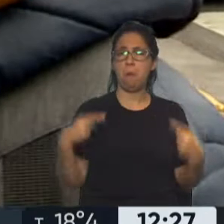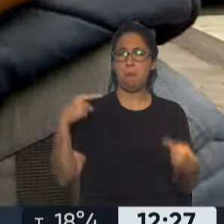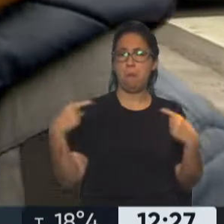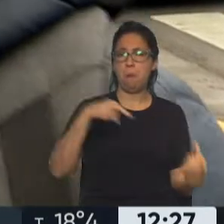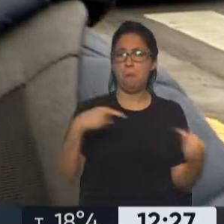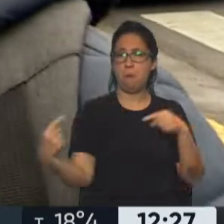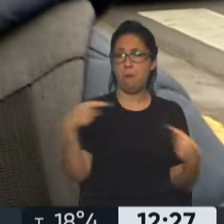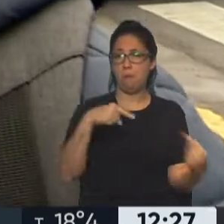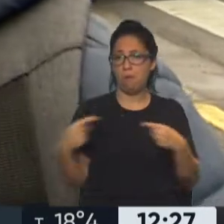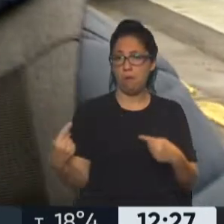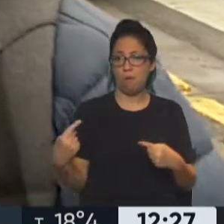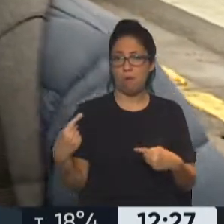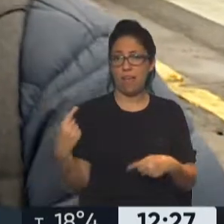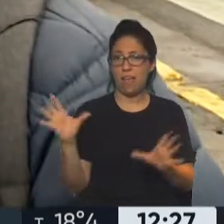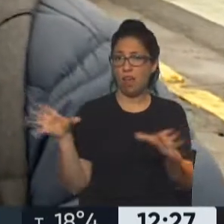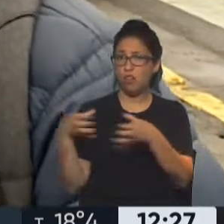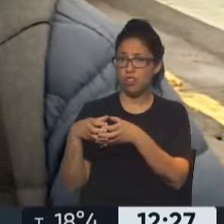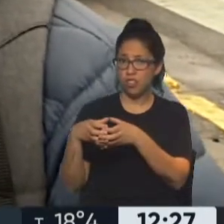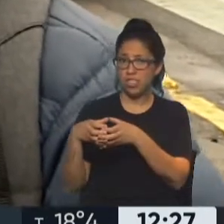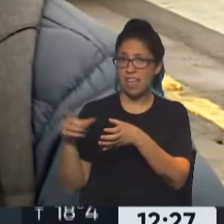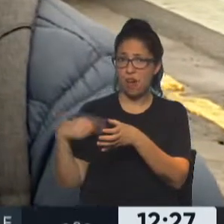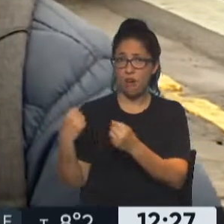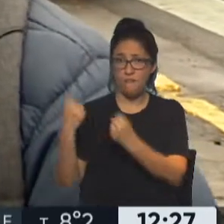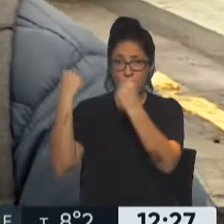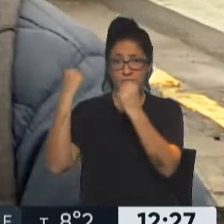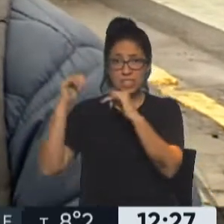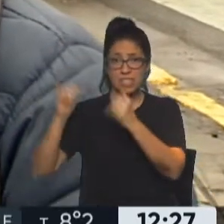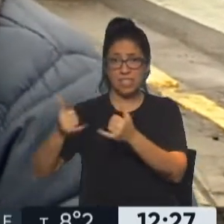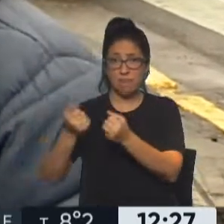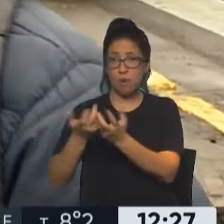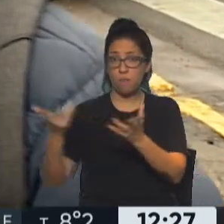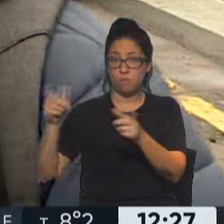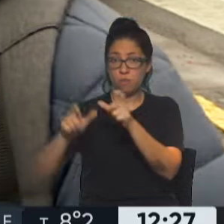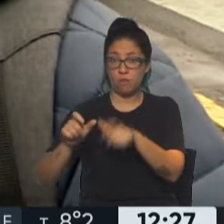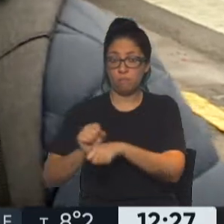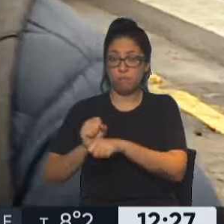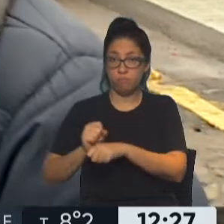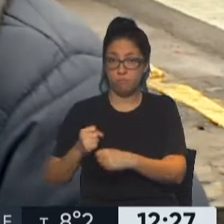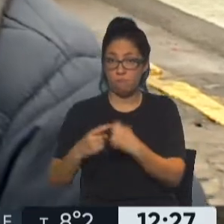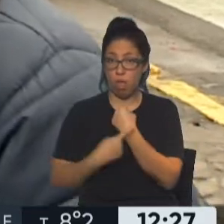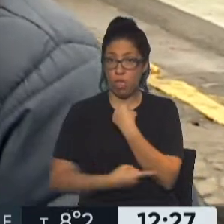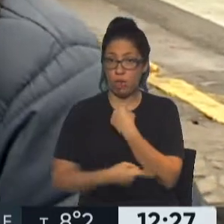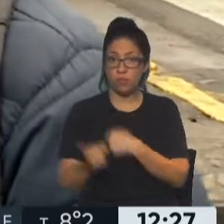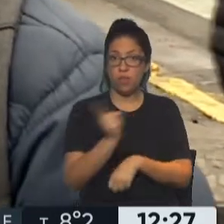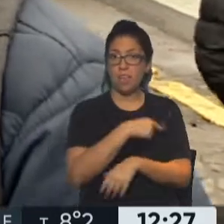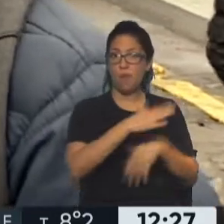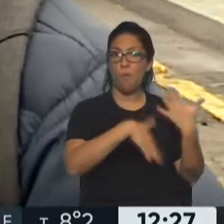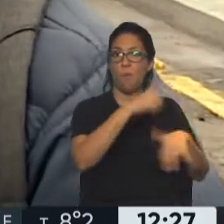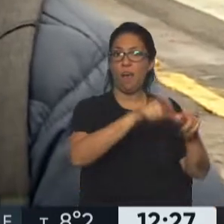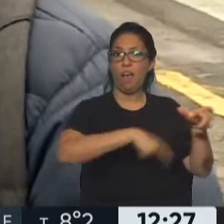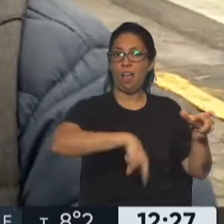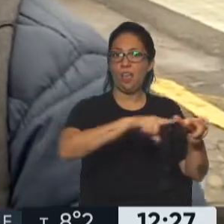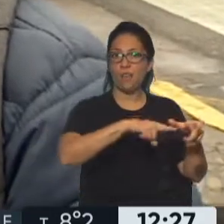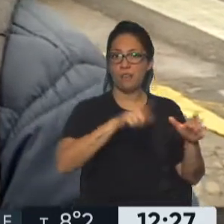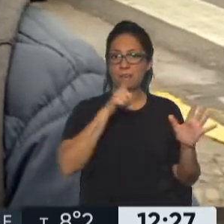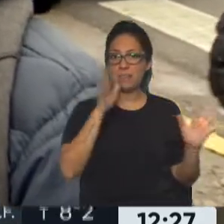de poder entre el consejo, que es bastante fuerte porque tiene tipo de mucho peso, y bueno, y los jugadores. Que me Benedetto